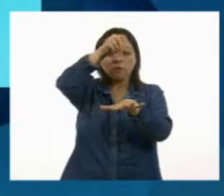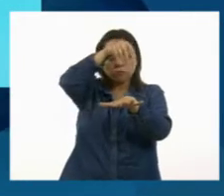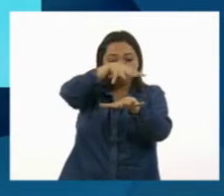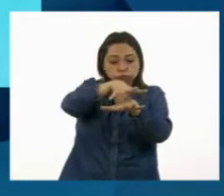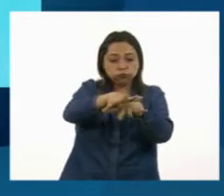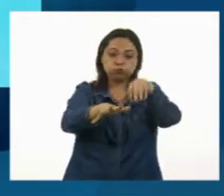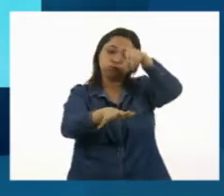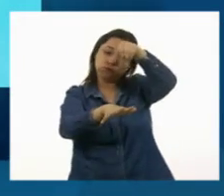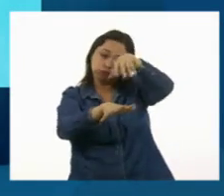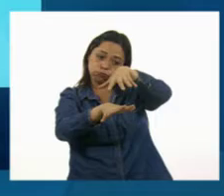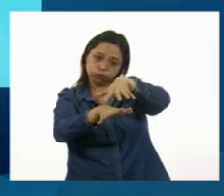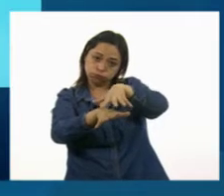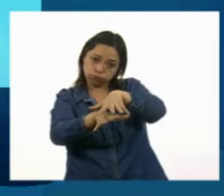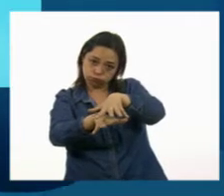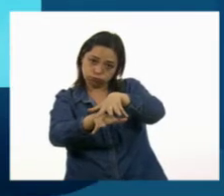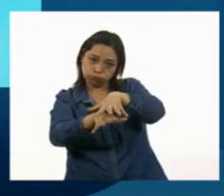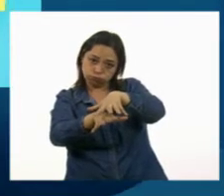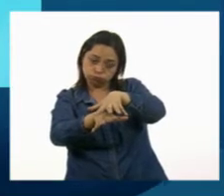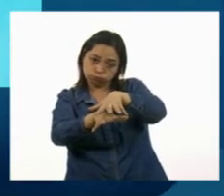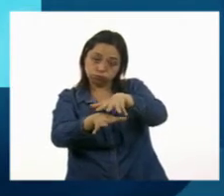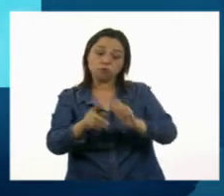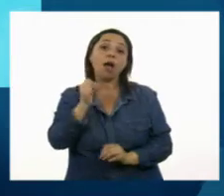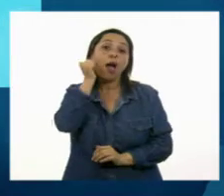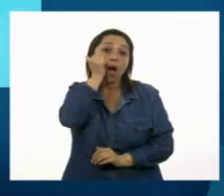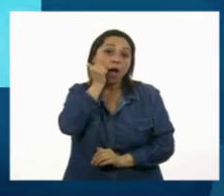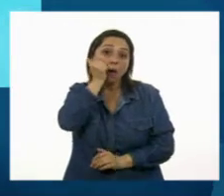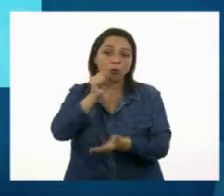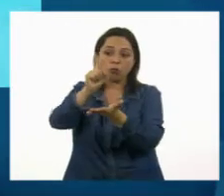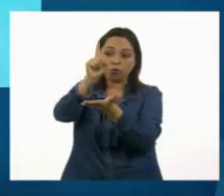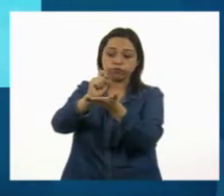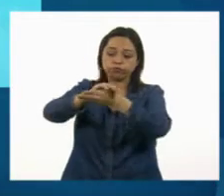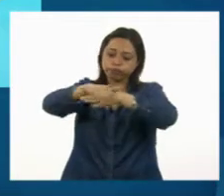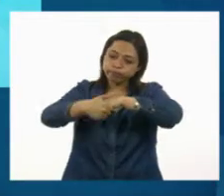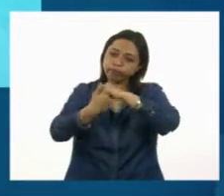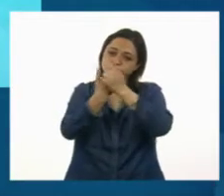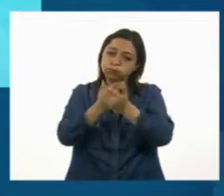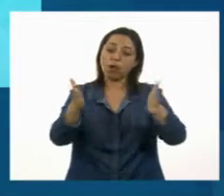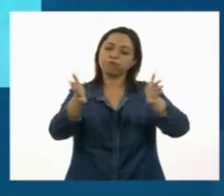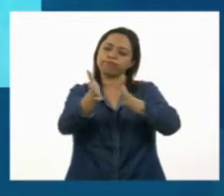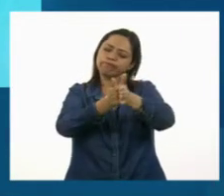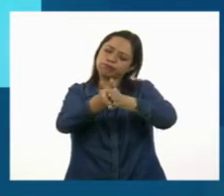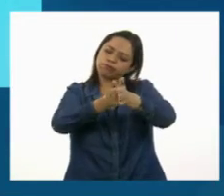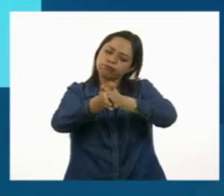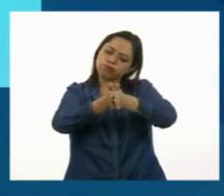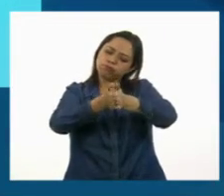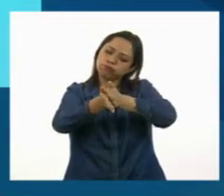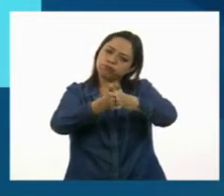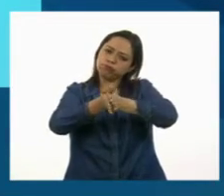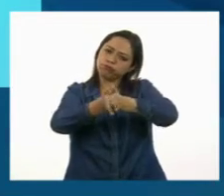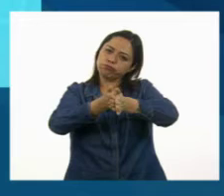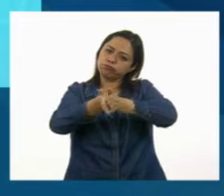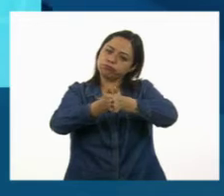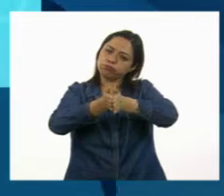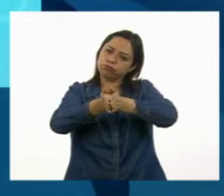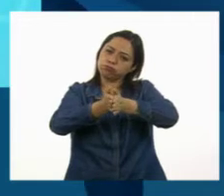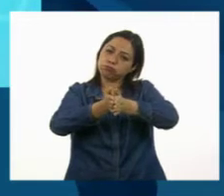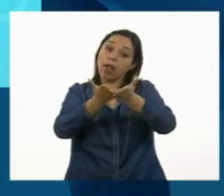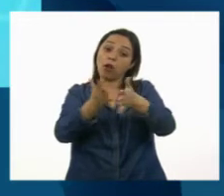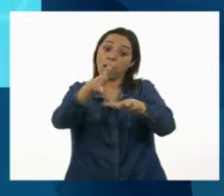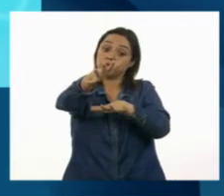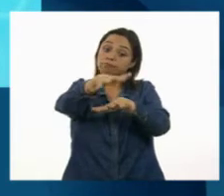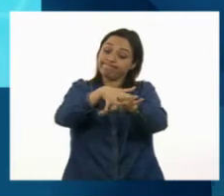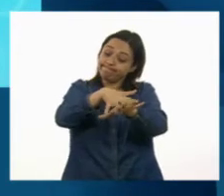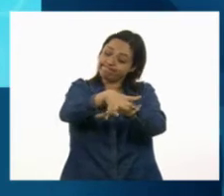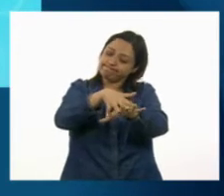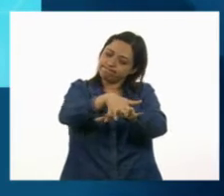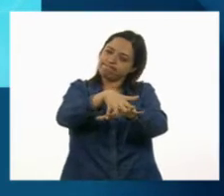manos. Usa suficiente jabón. Frota tus palmas una con la otra. Ahora, frota la palma